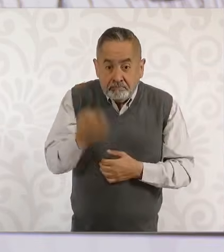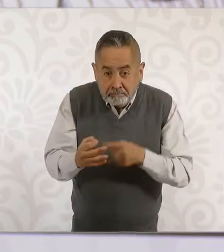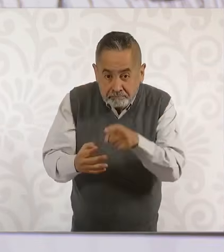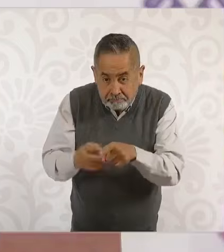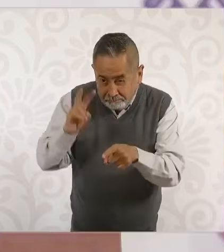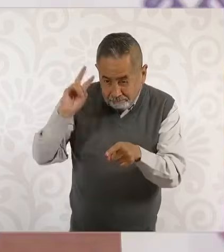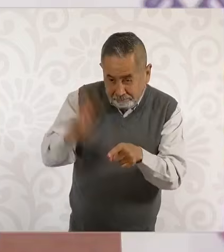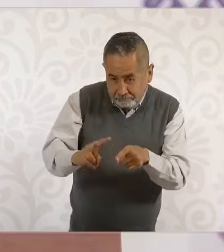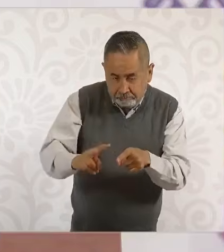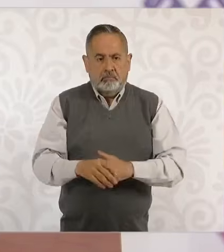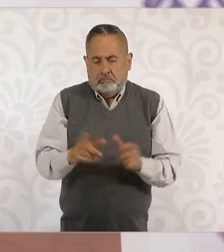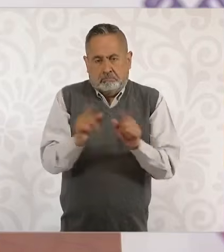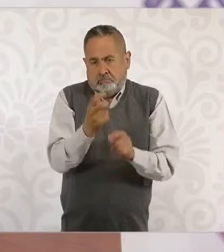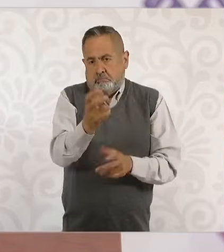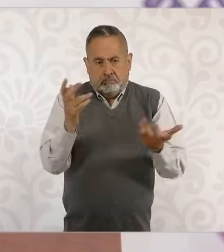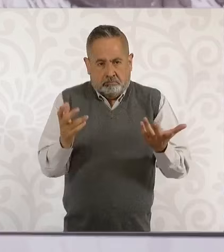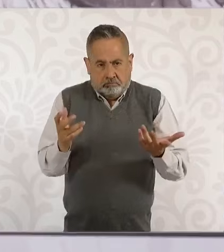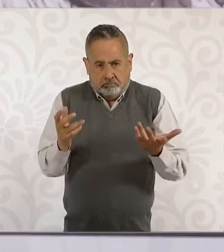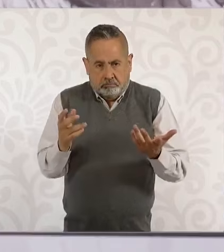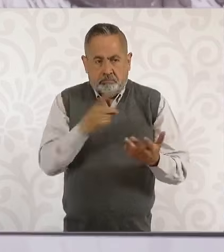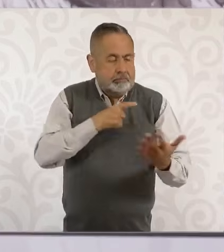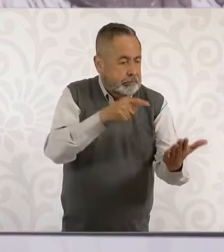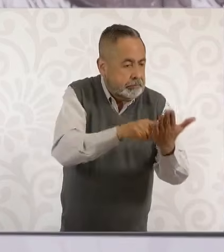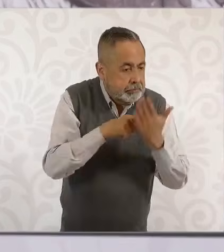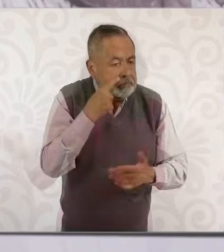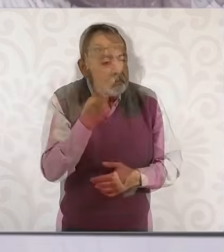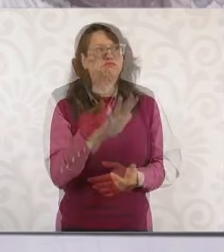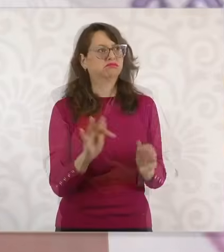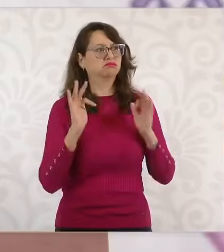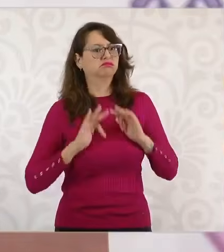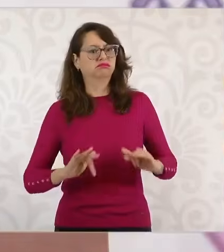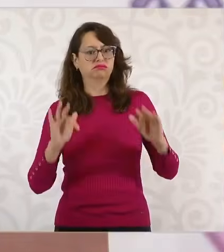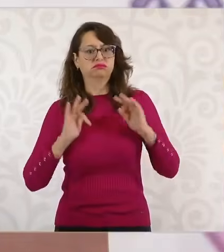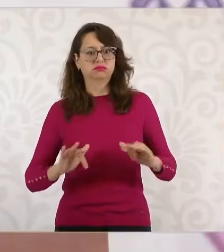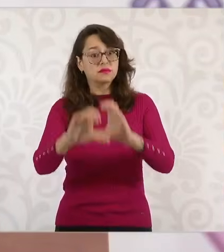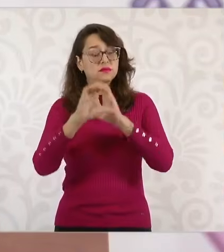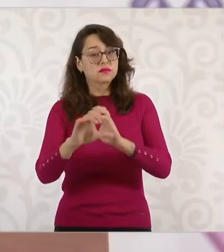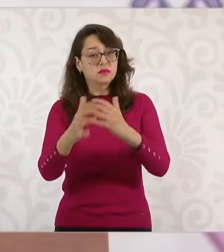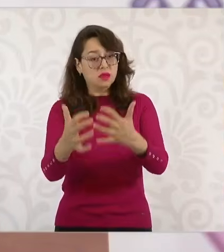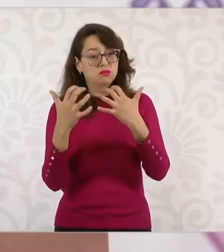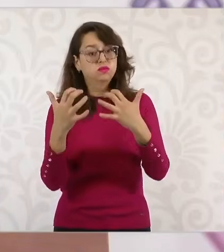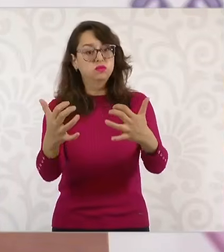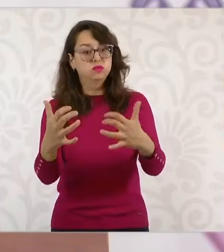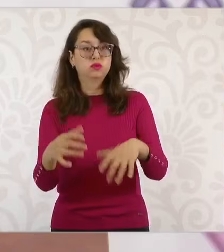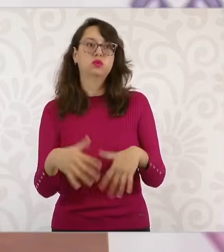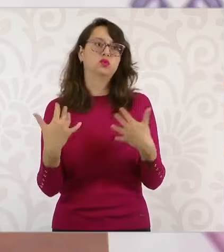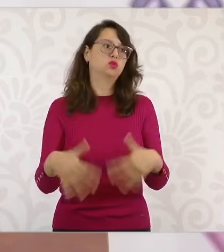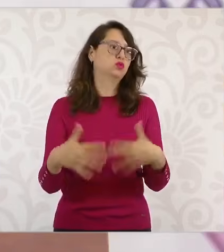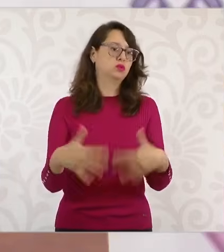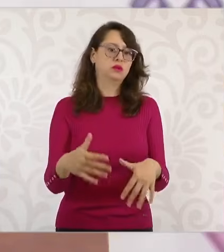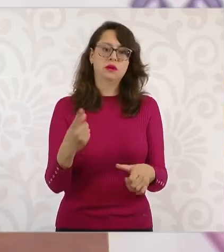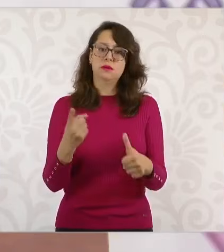ser, así de sencillo. Y tiene que demostrarse de dónde vienen los recursos. Y el concierto de ayer, agradecer